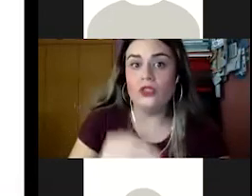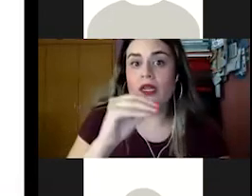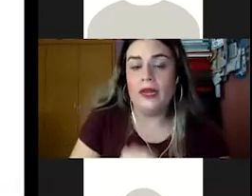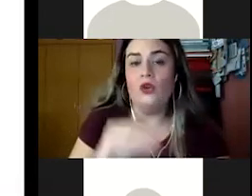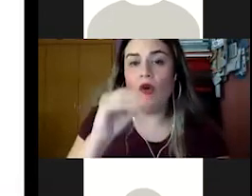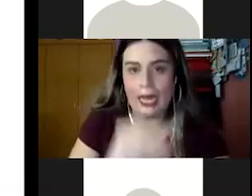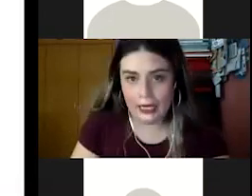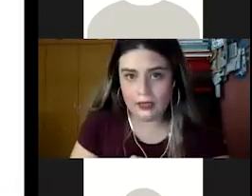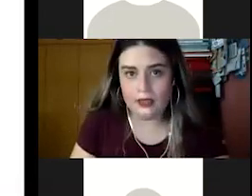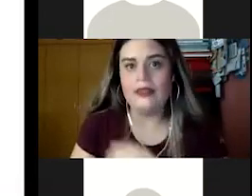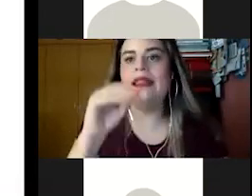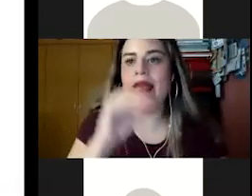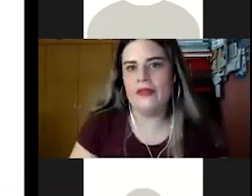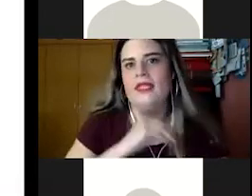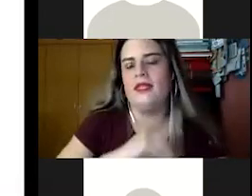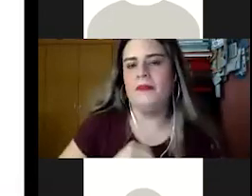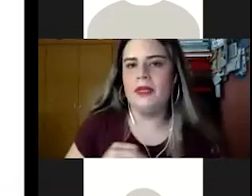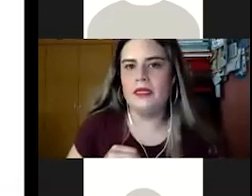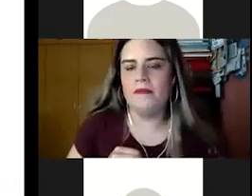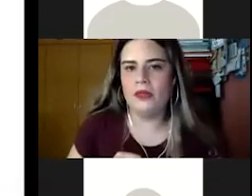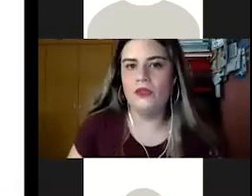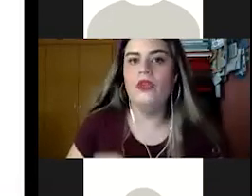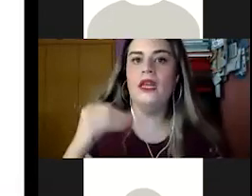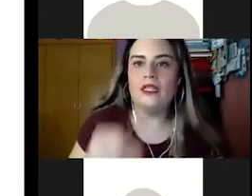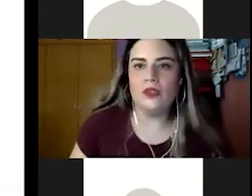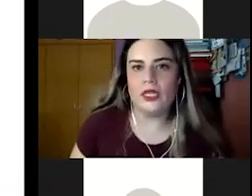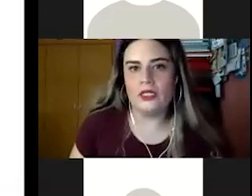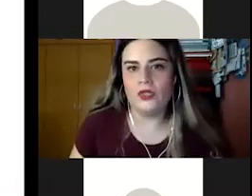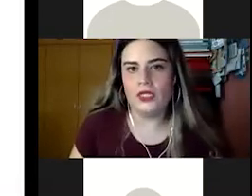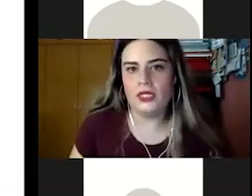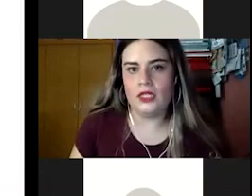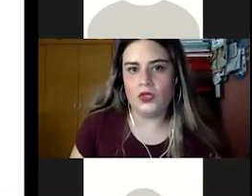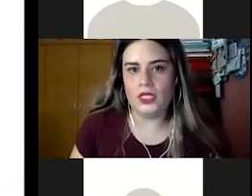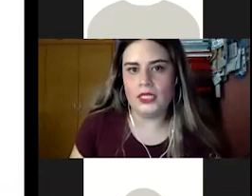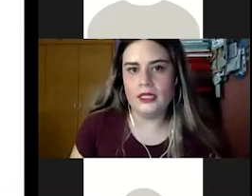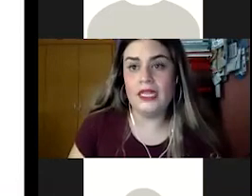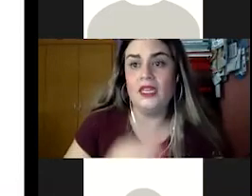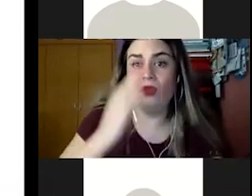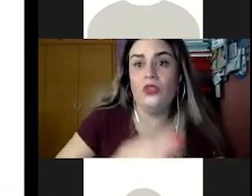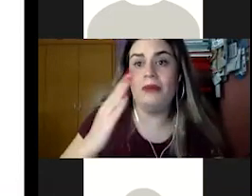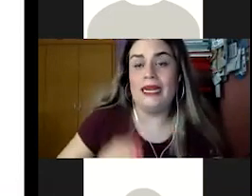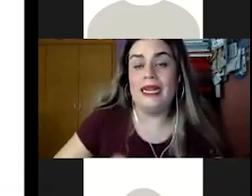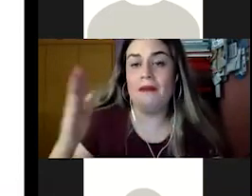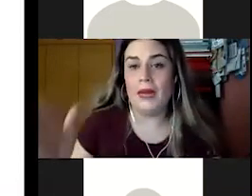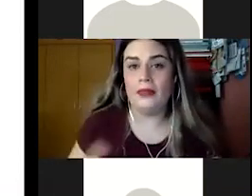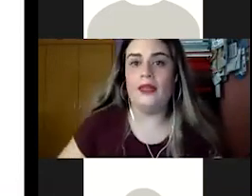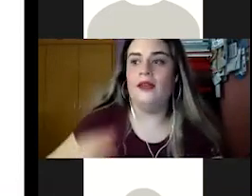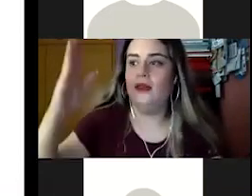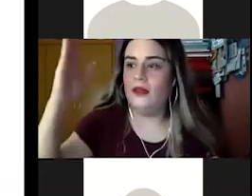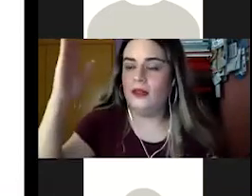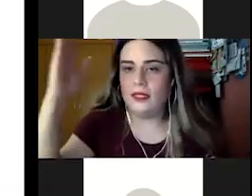consejos a nivel local deben de estar participando las organizaciones de la sociedad civil, incluso de manera